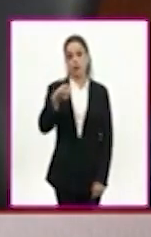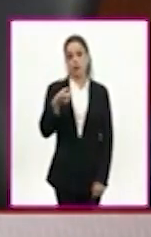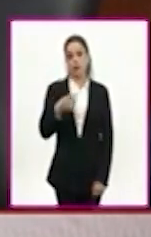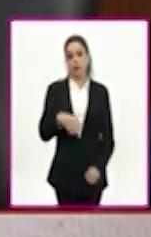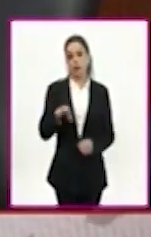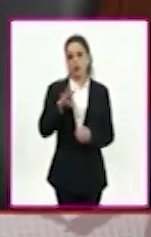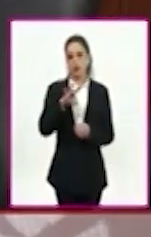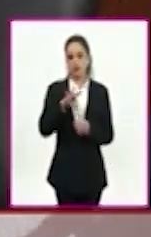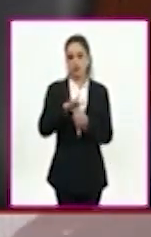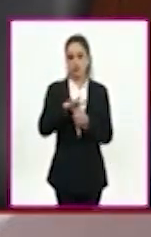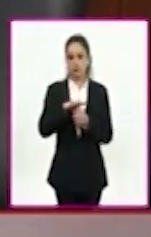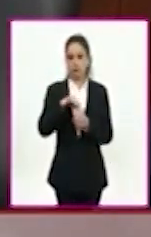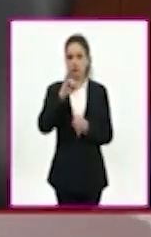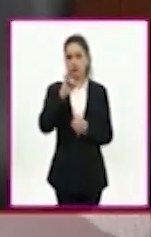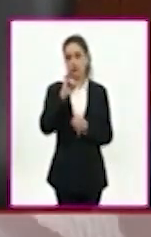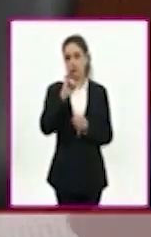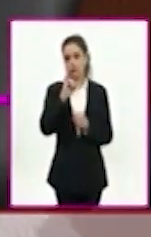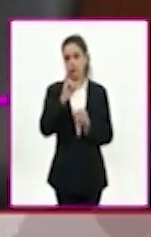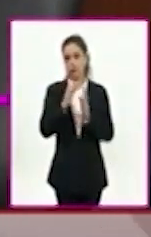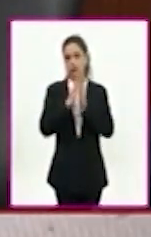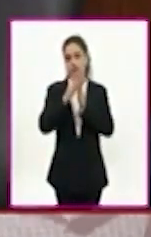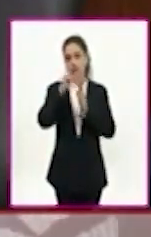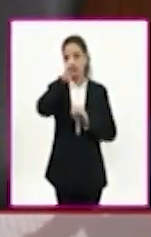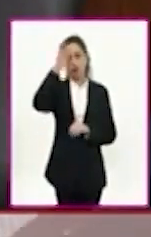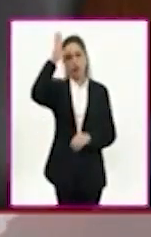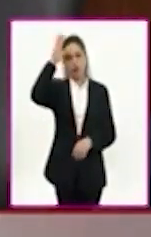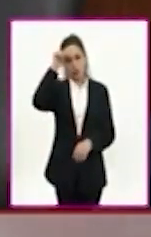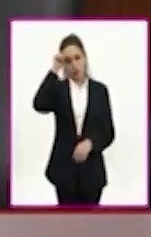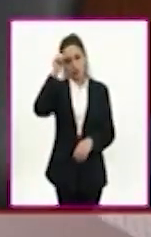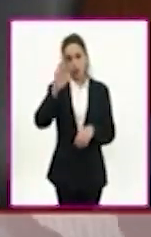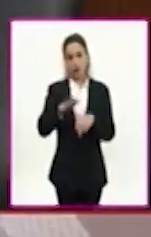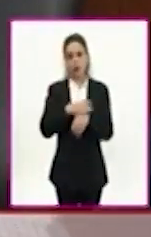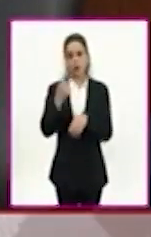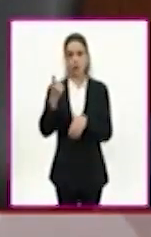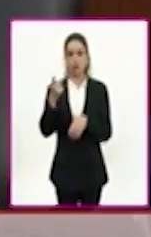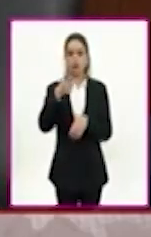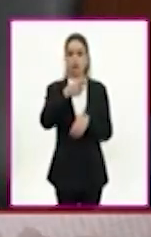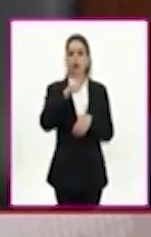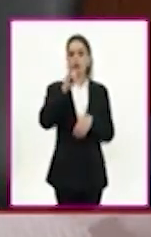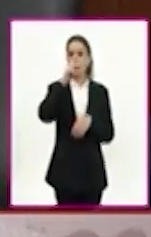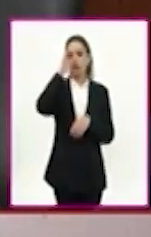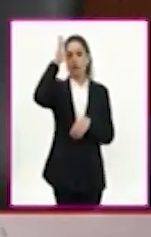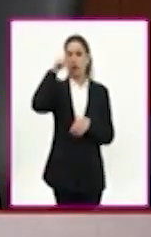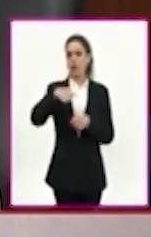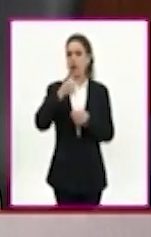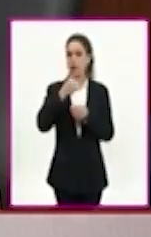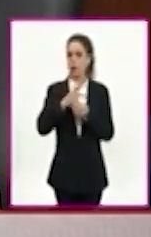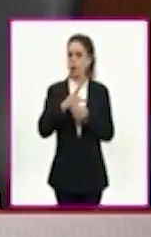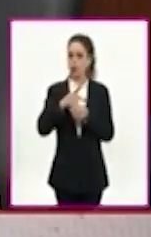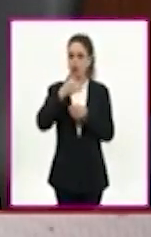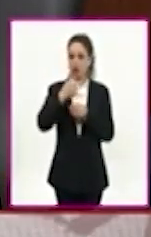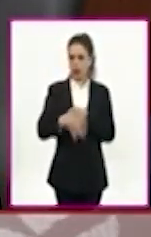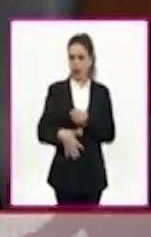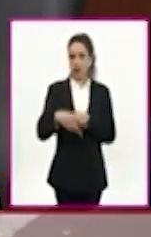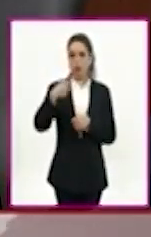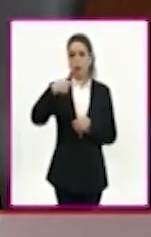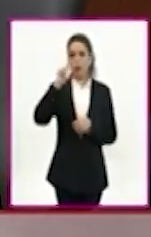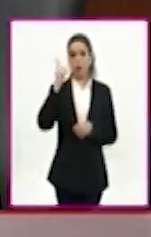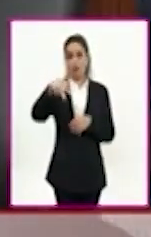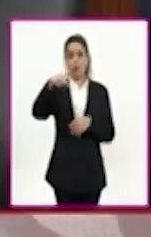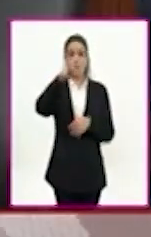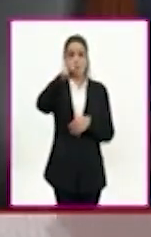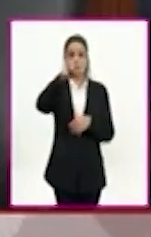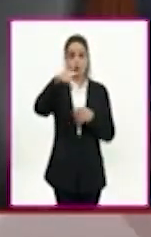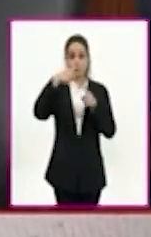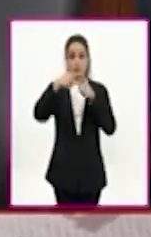Sí. políticos, ¿no? Entonces, ahí está esta característica en ese ámbito. Dentro de lo que se ha